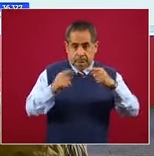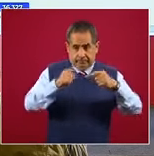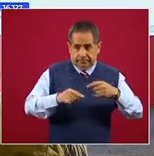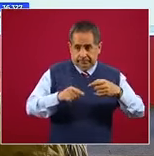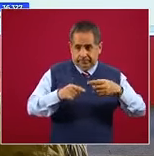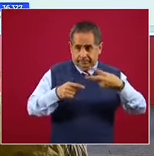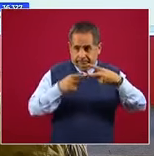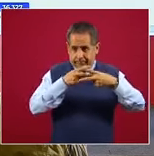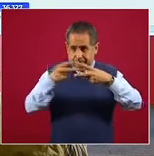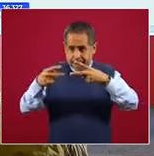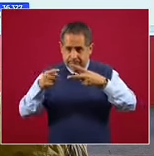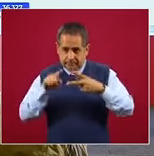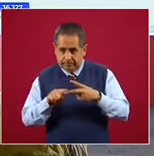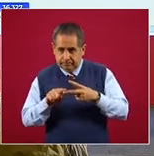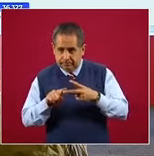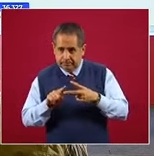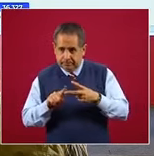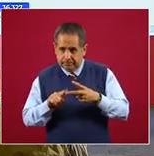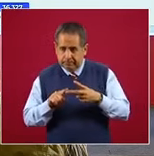del color